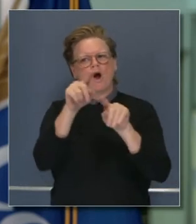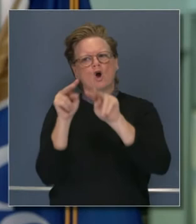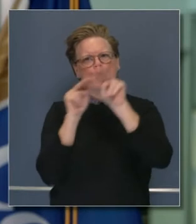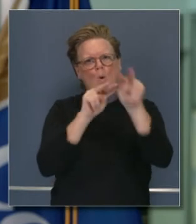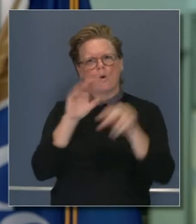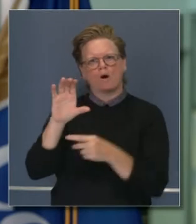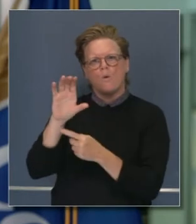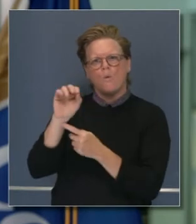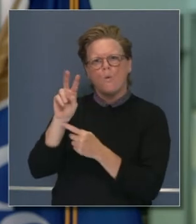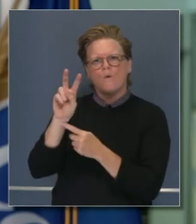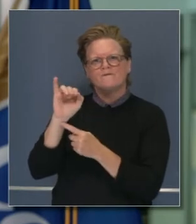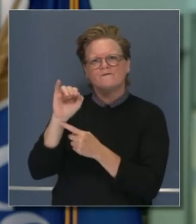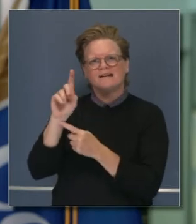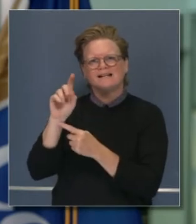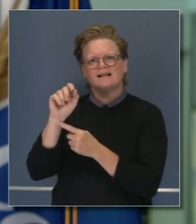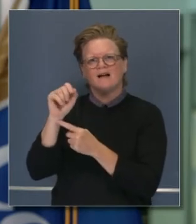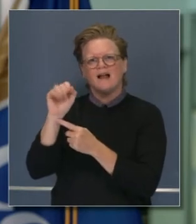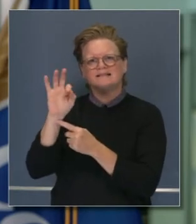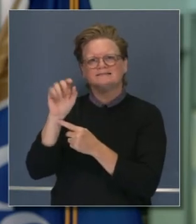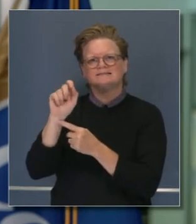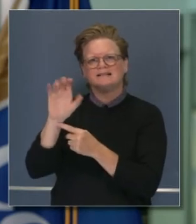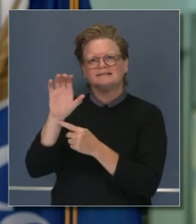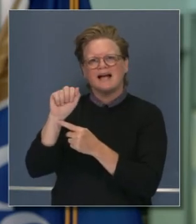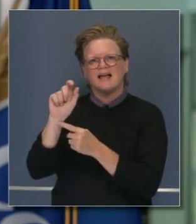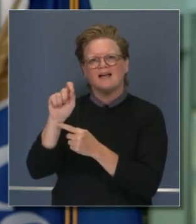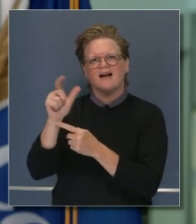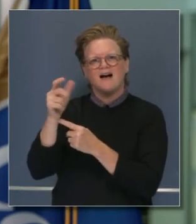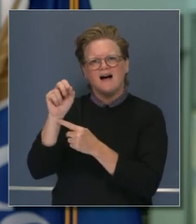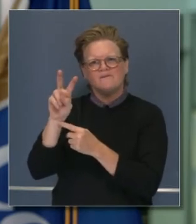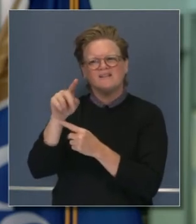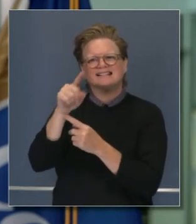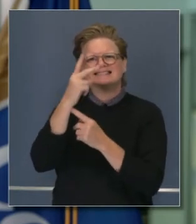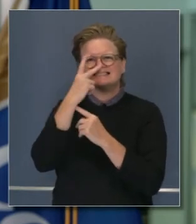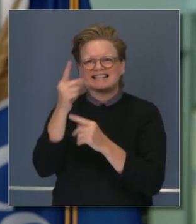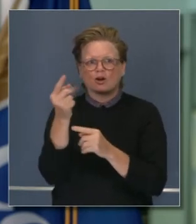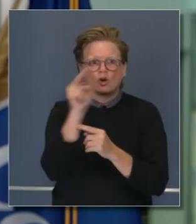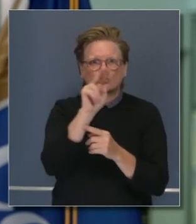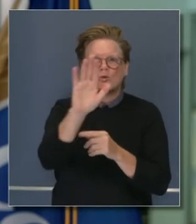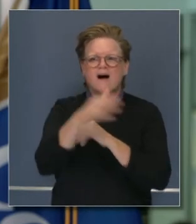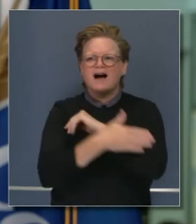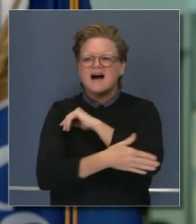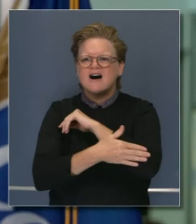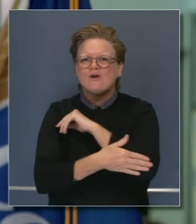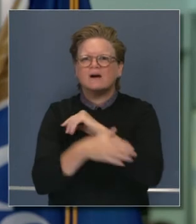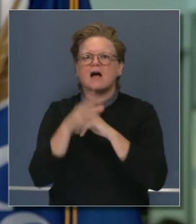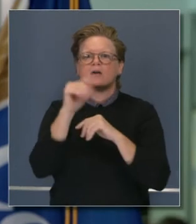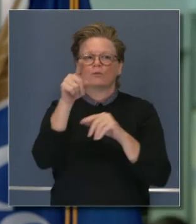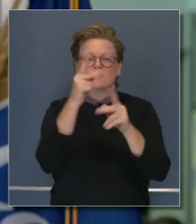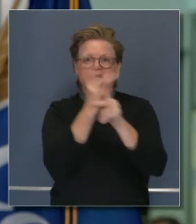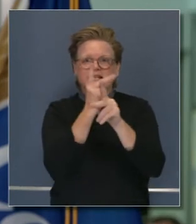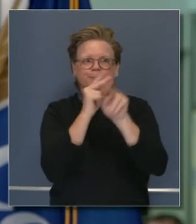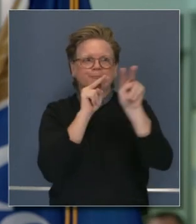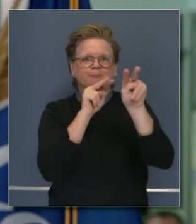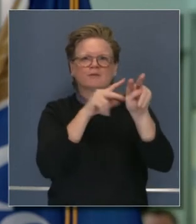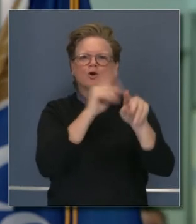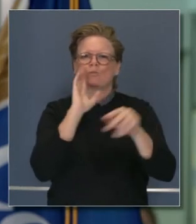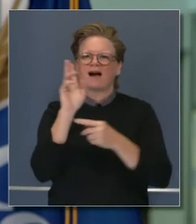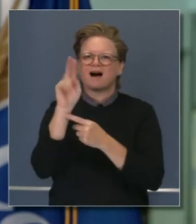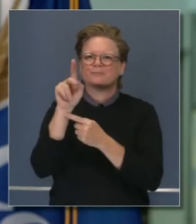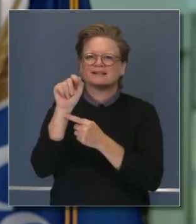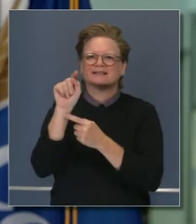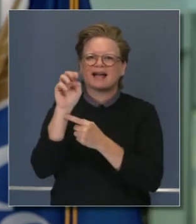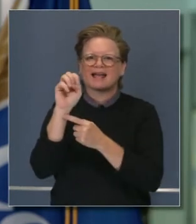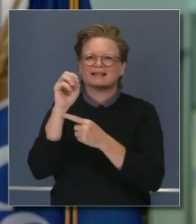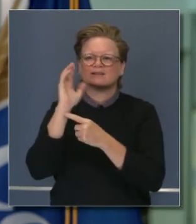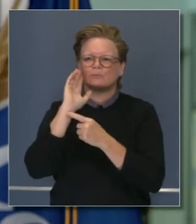web, covid19.ca.gov, para que vean ustedes por sí mismos y que puedan beneficiarse de este